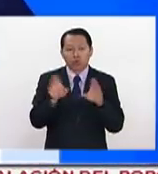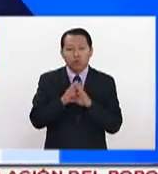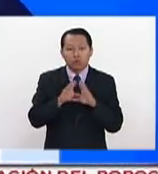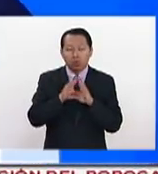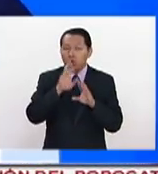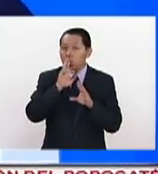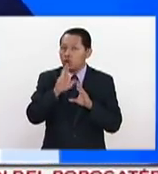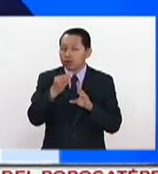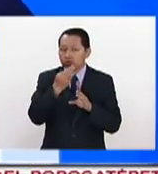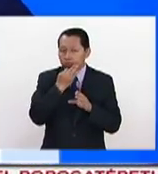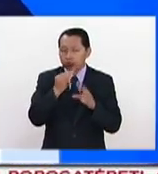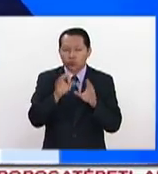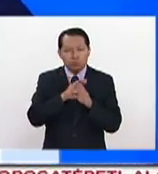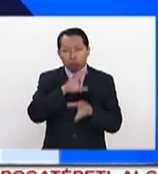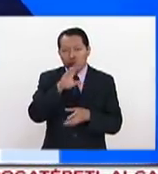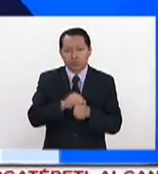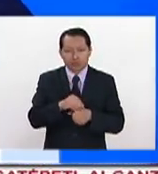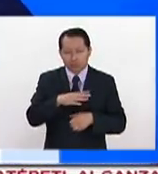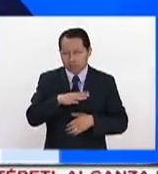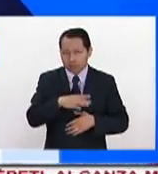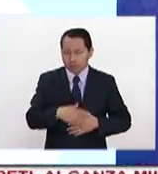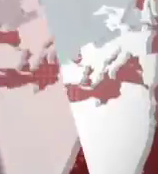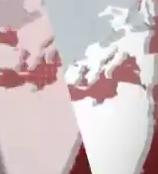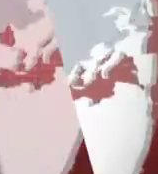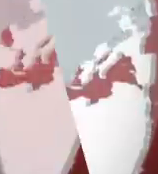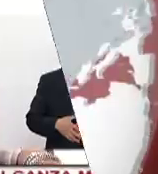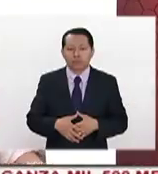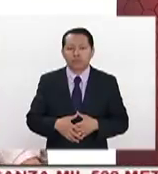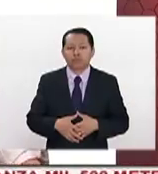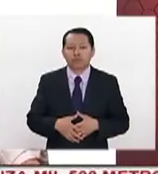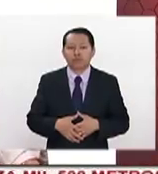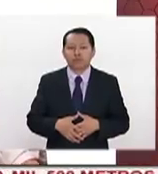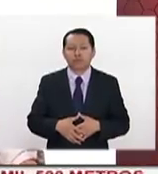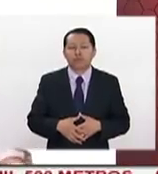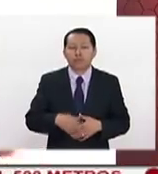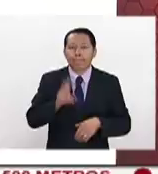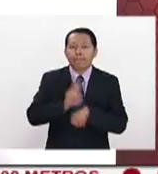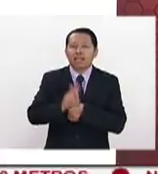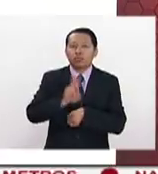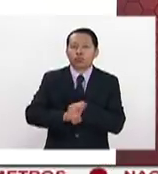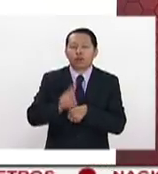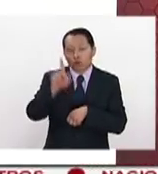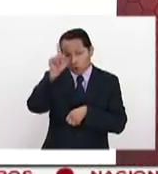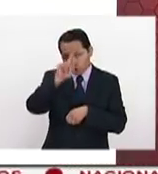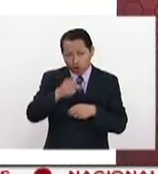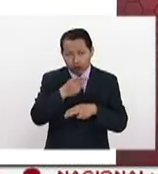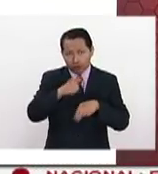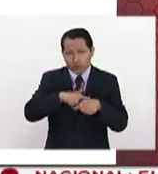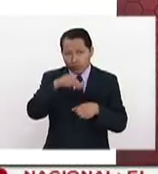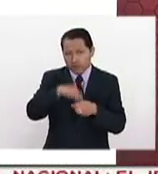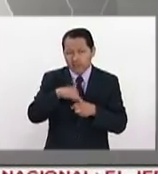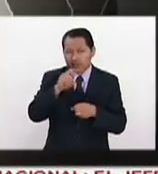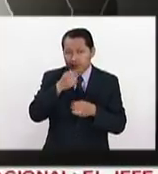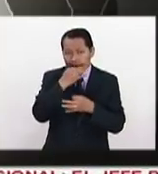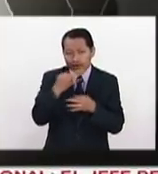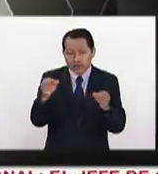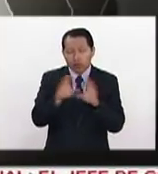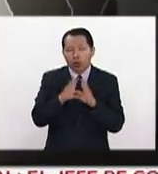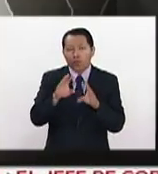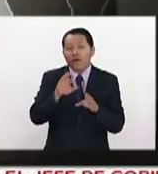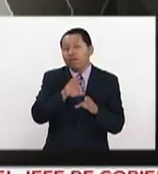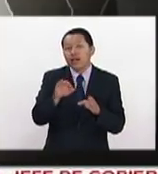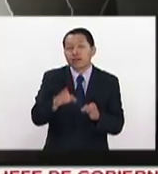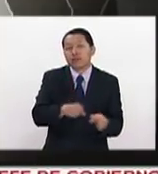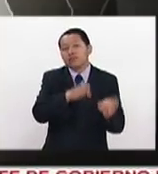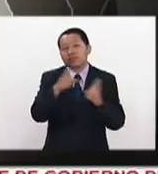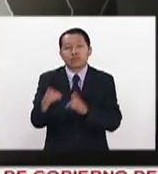respuesta será inmediata con todo y sus consecuencias. En Venezuela, el Consejo Nacional Electoral anunció que cambió la fecha de los